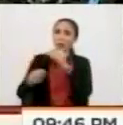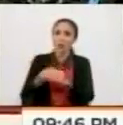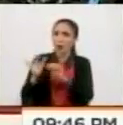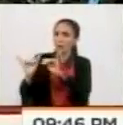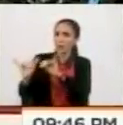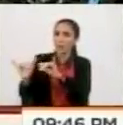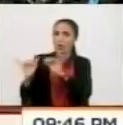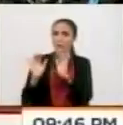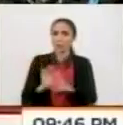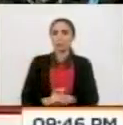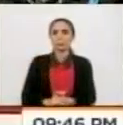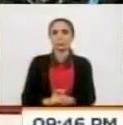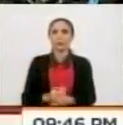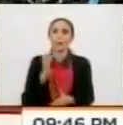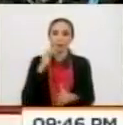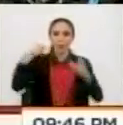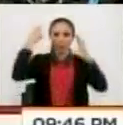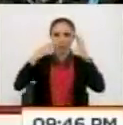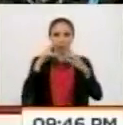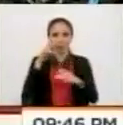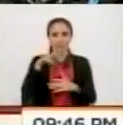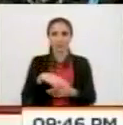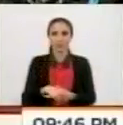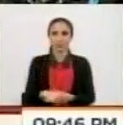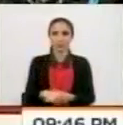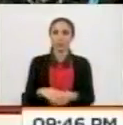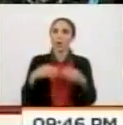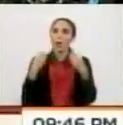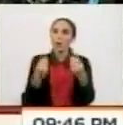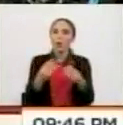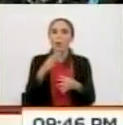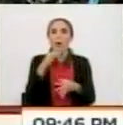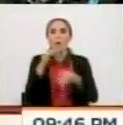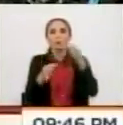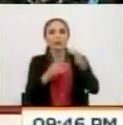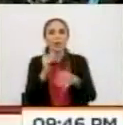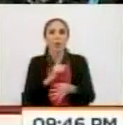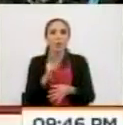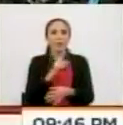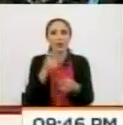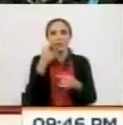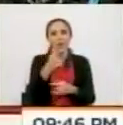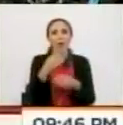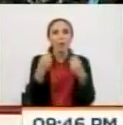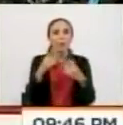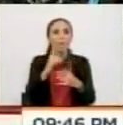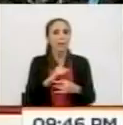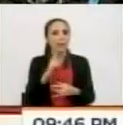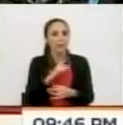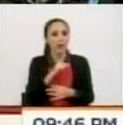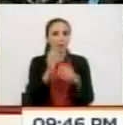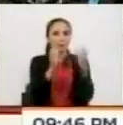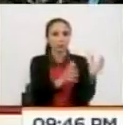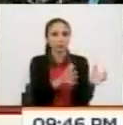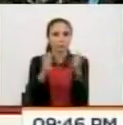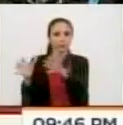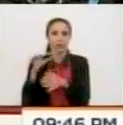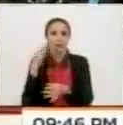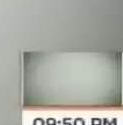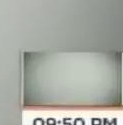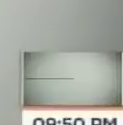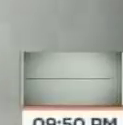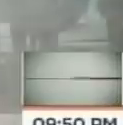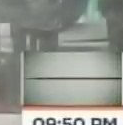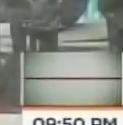Por ejemplo, vamos a ver este video. Vamos a verlo. ¿Cómo se desmonta una mentira? Para que usted vea las mentiras que ellos ponen y la verdad verdadera.